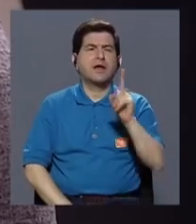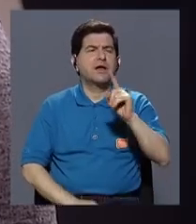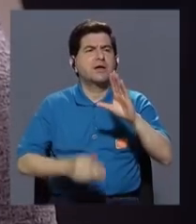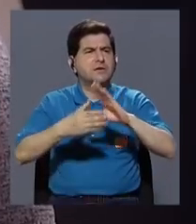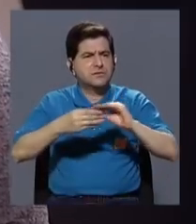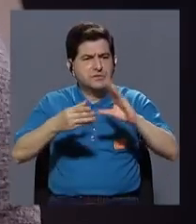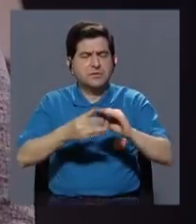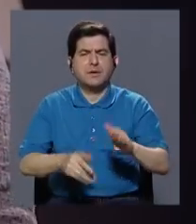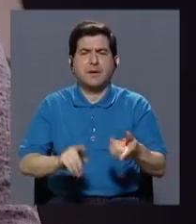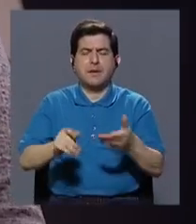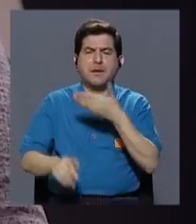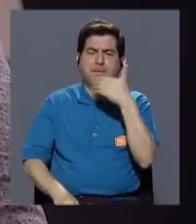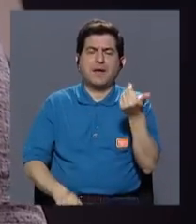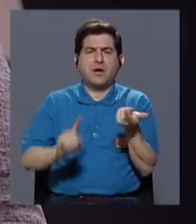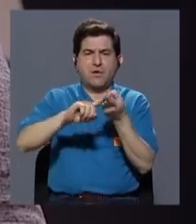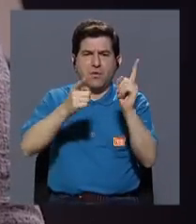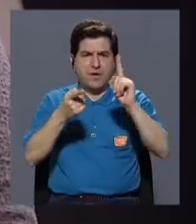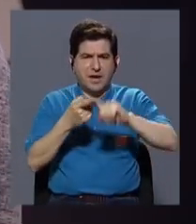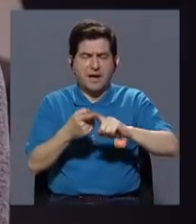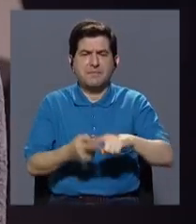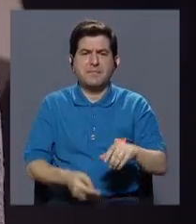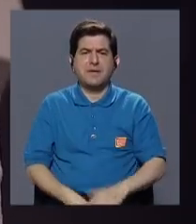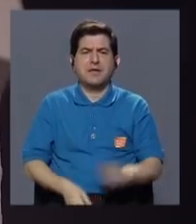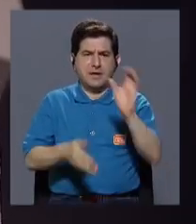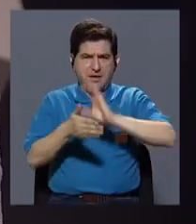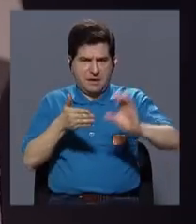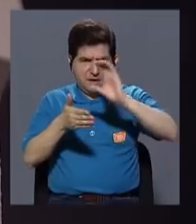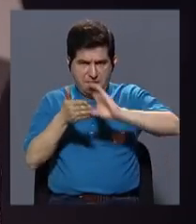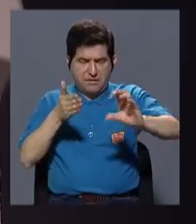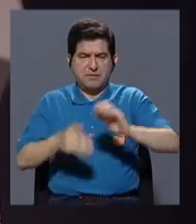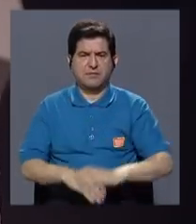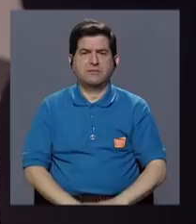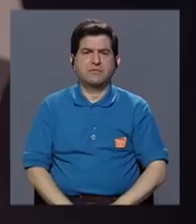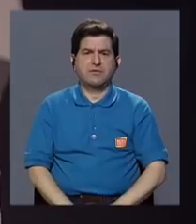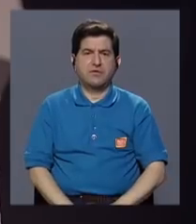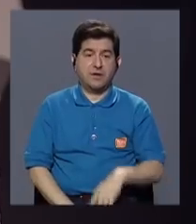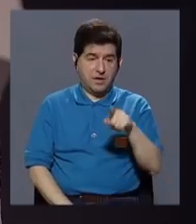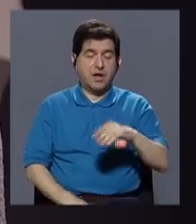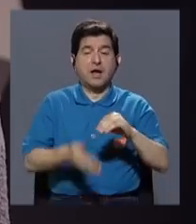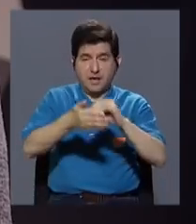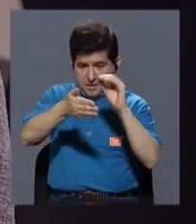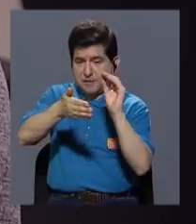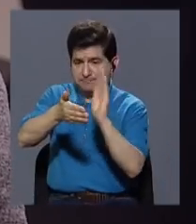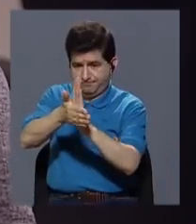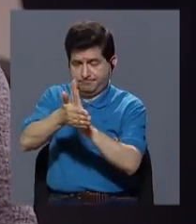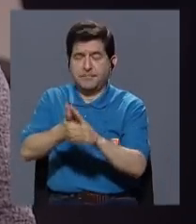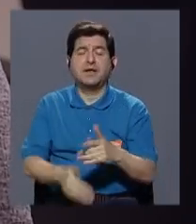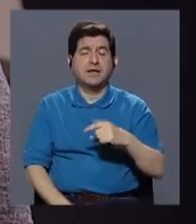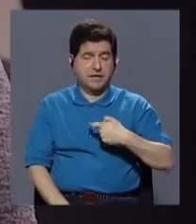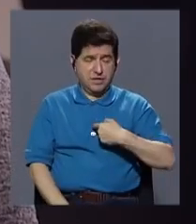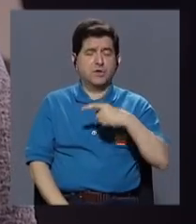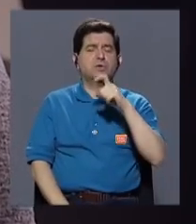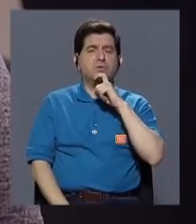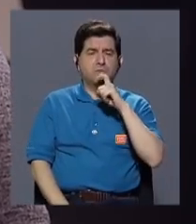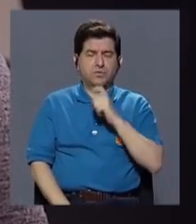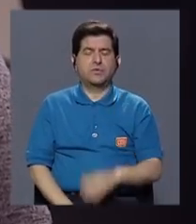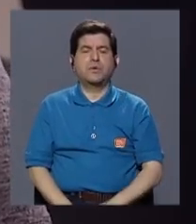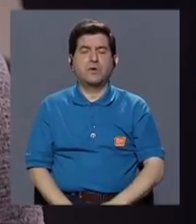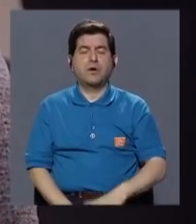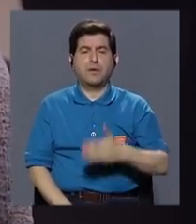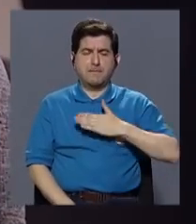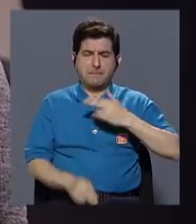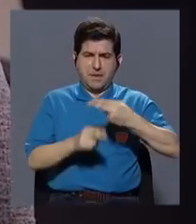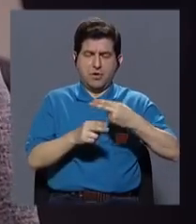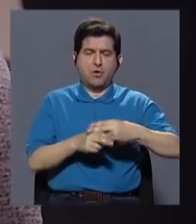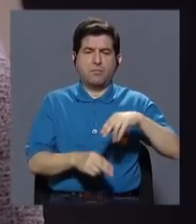sobre mi mejor amiga el colegio que sí está tras plasmar aquí y me costó es me llama lola